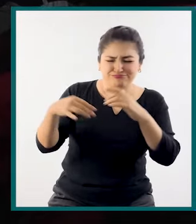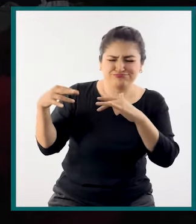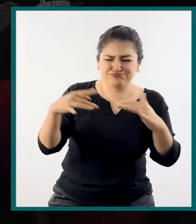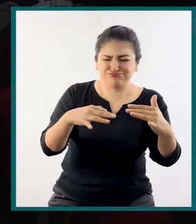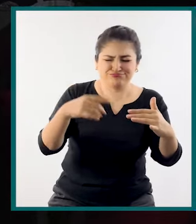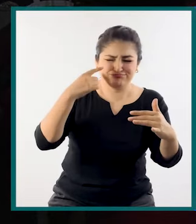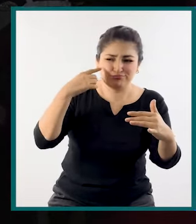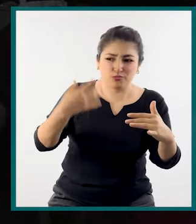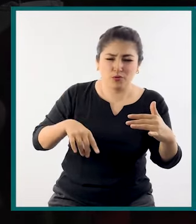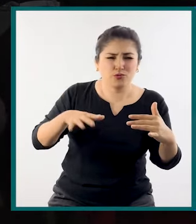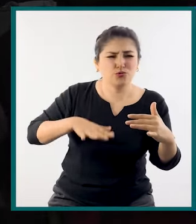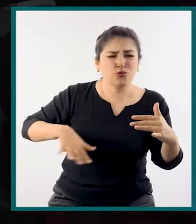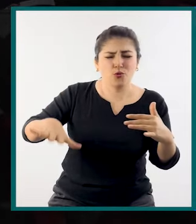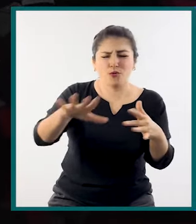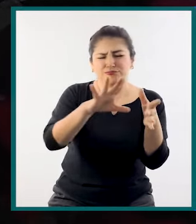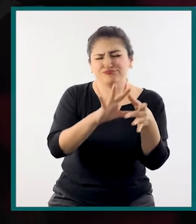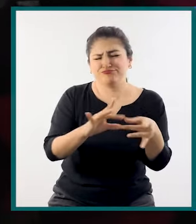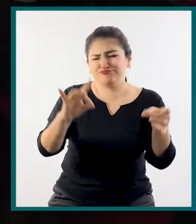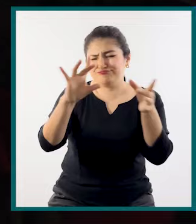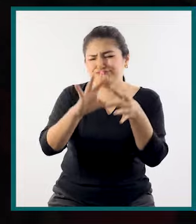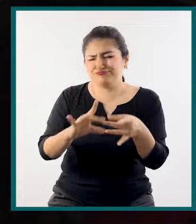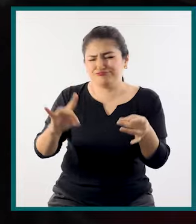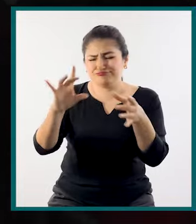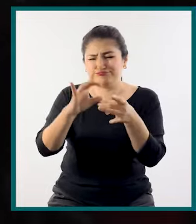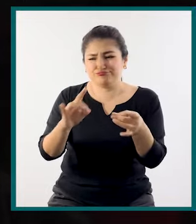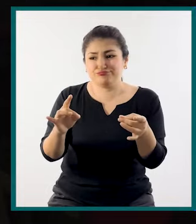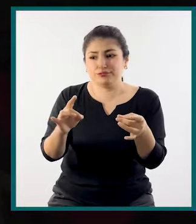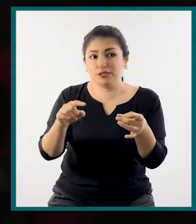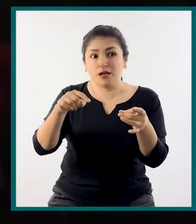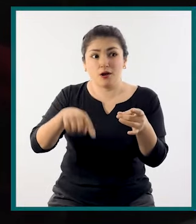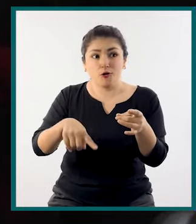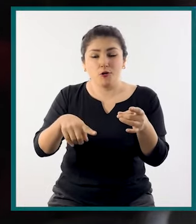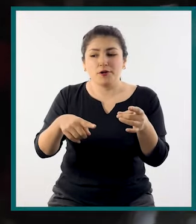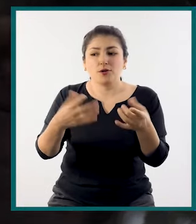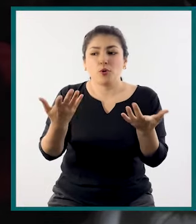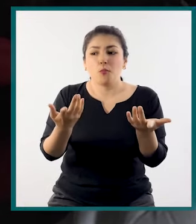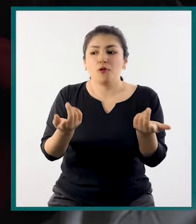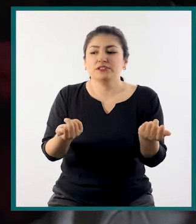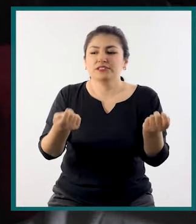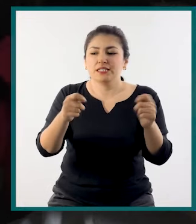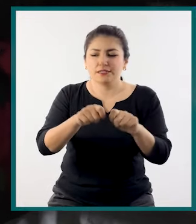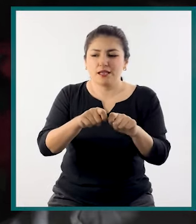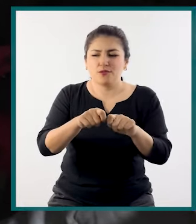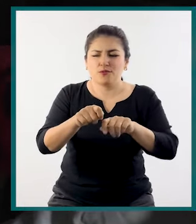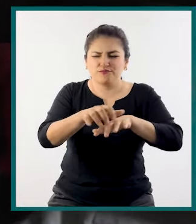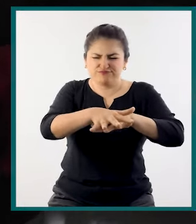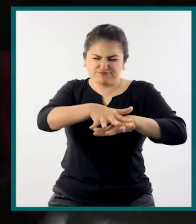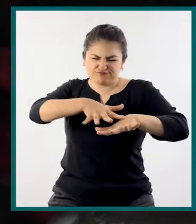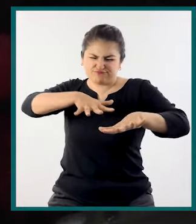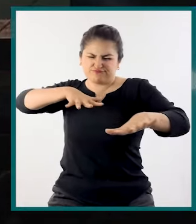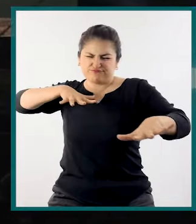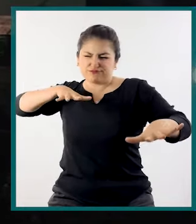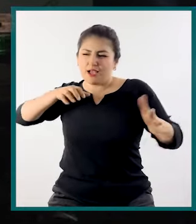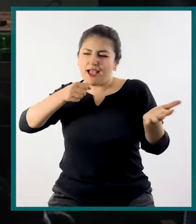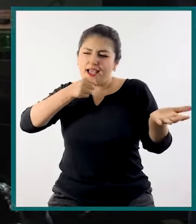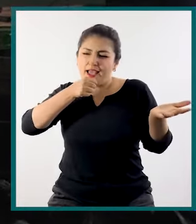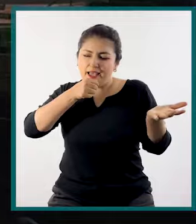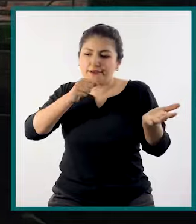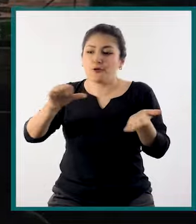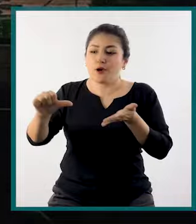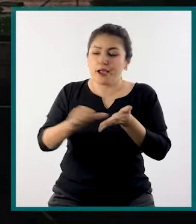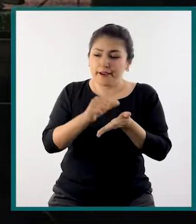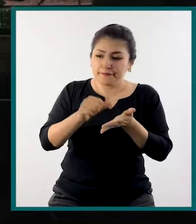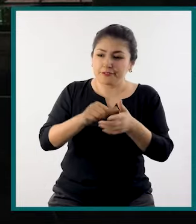esta ciudad tan linda, la ciudad histórica de Junín. Y que la estamos cerrando a través de un concierto con toda su gente, con artistas